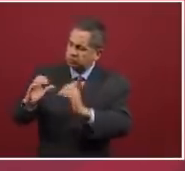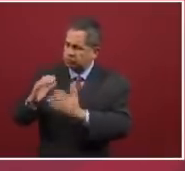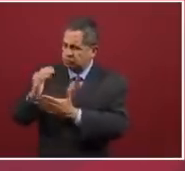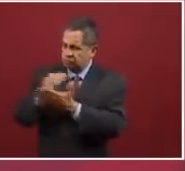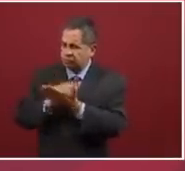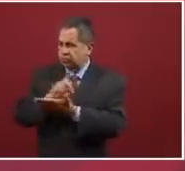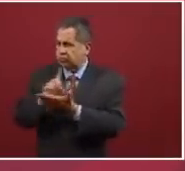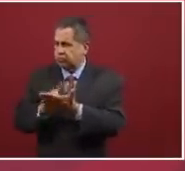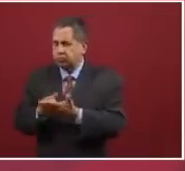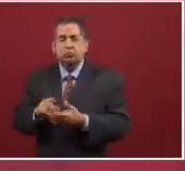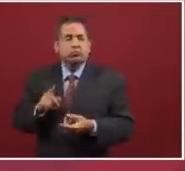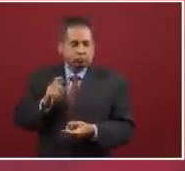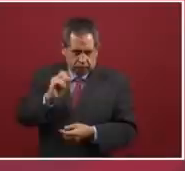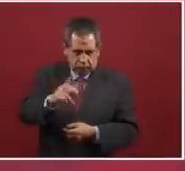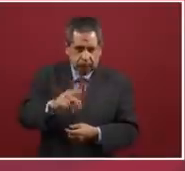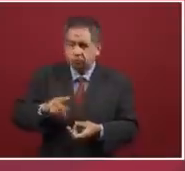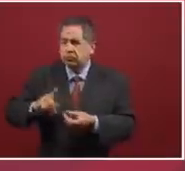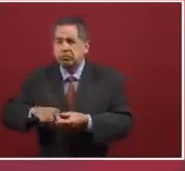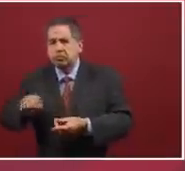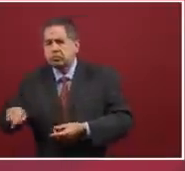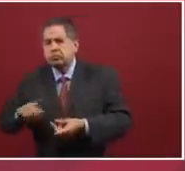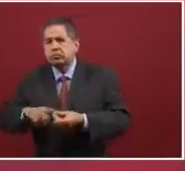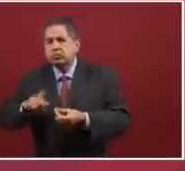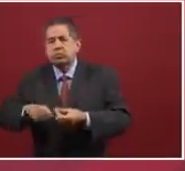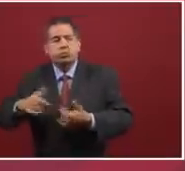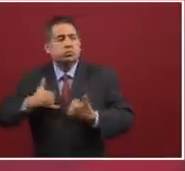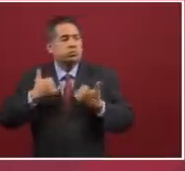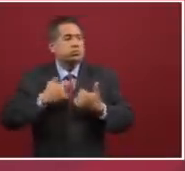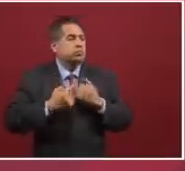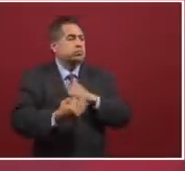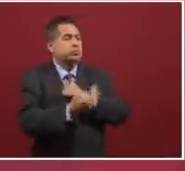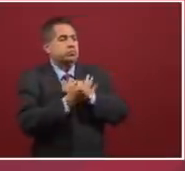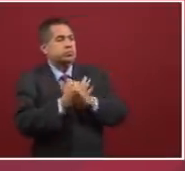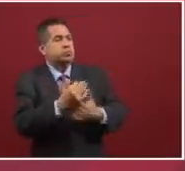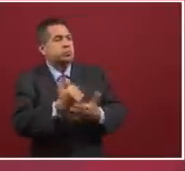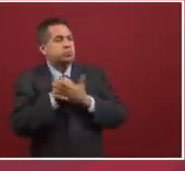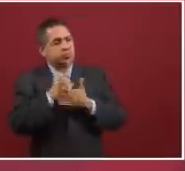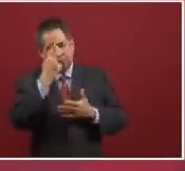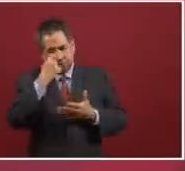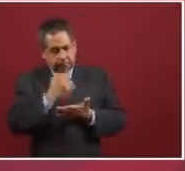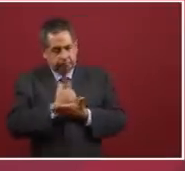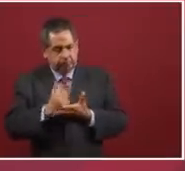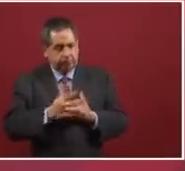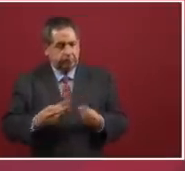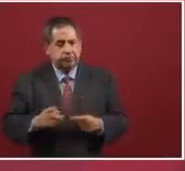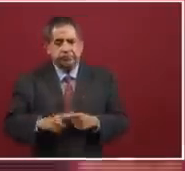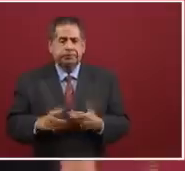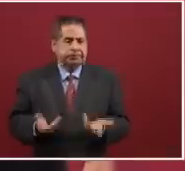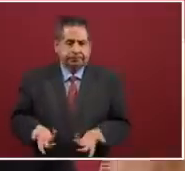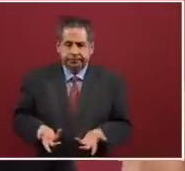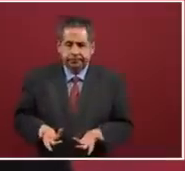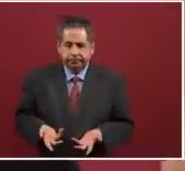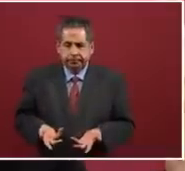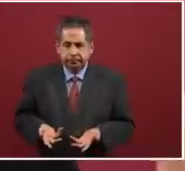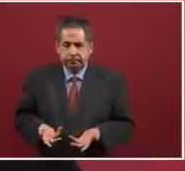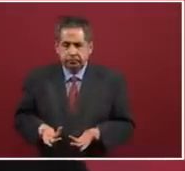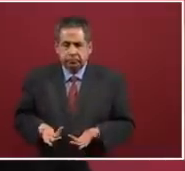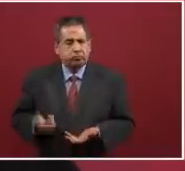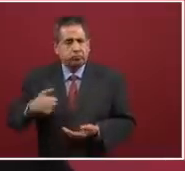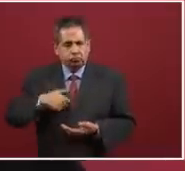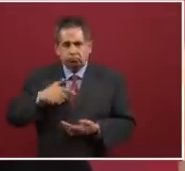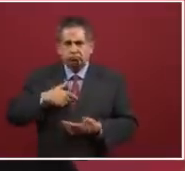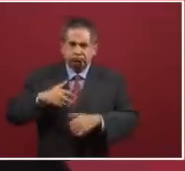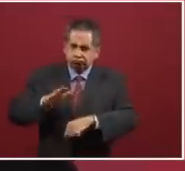La pregunta va a ser: ¿y a dónde vamos a curarnos? Porque yo voy a estar